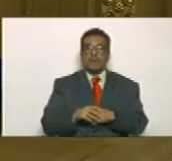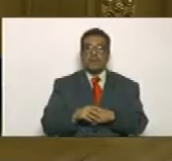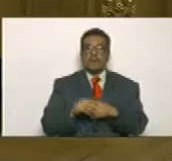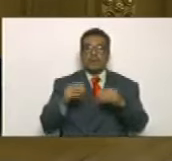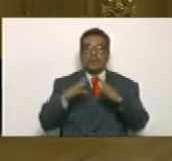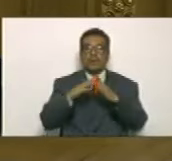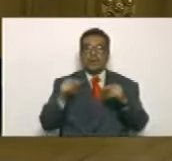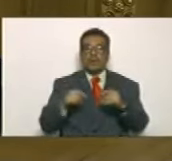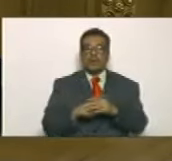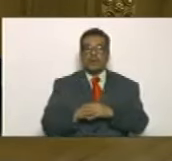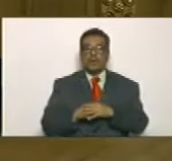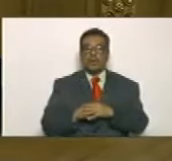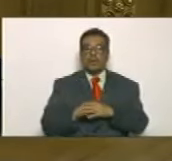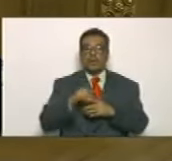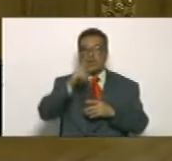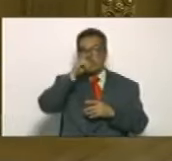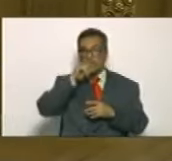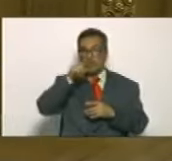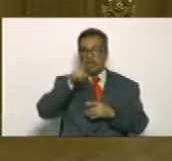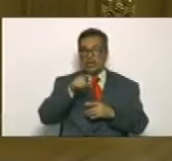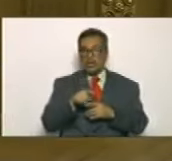Todo esto en el año que